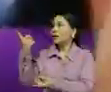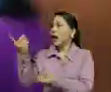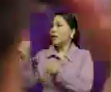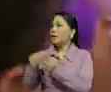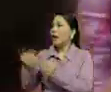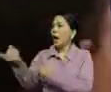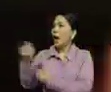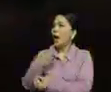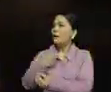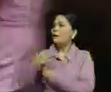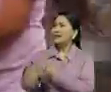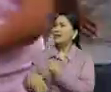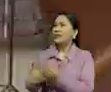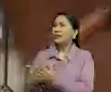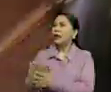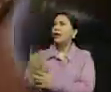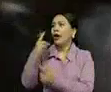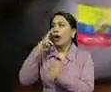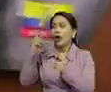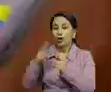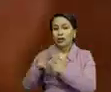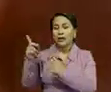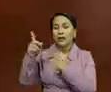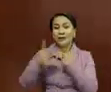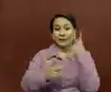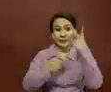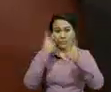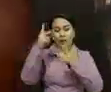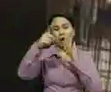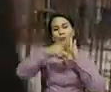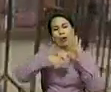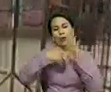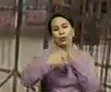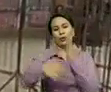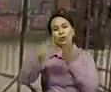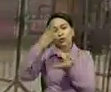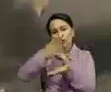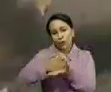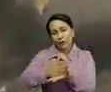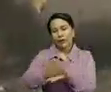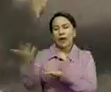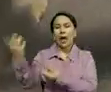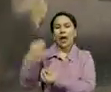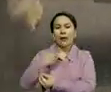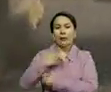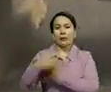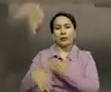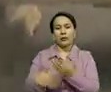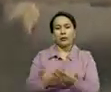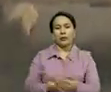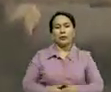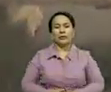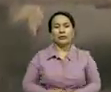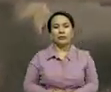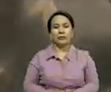reportaje, se conoce que las visitas quedaron suspendidas, informó Adriana Méndez.